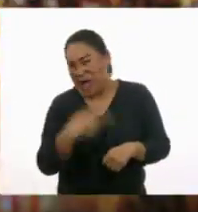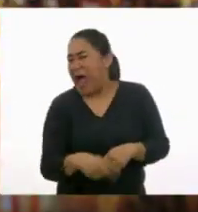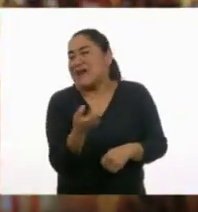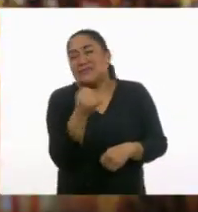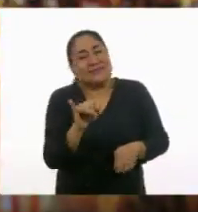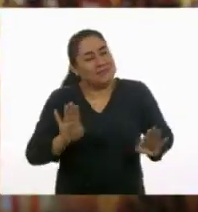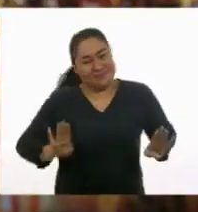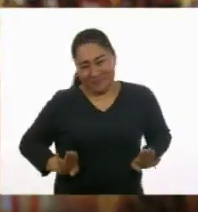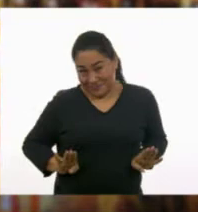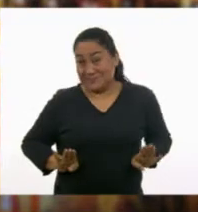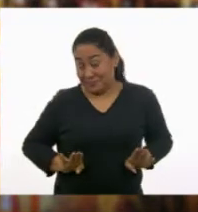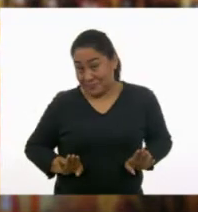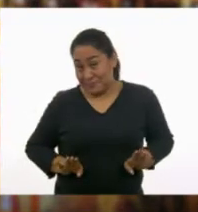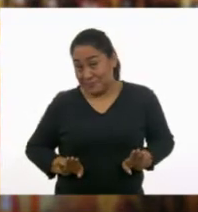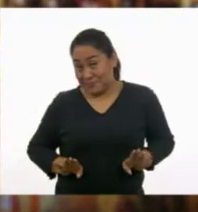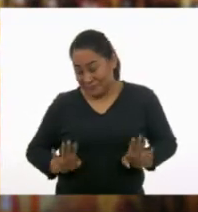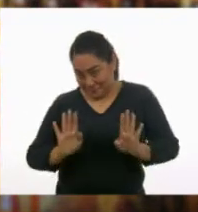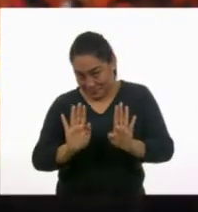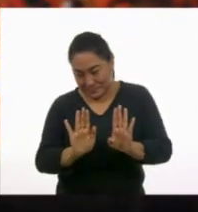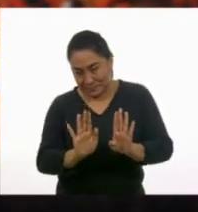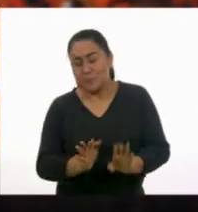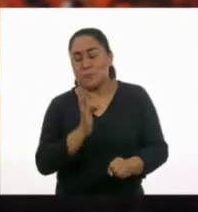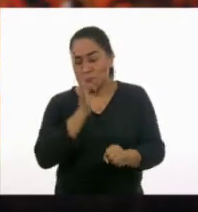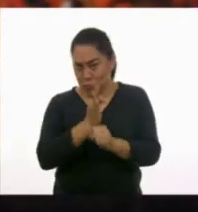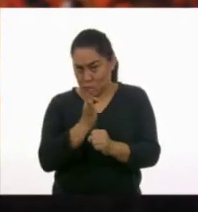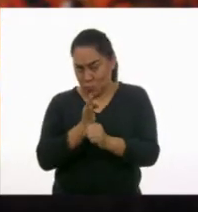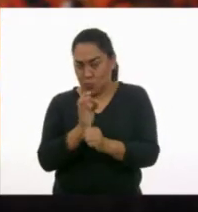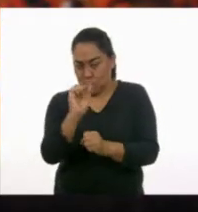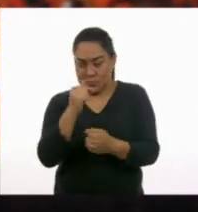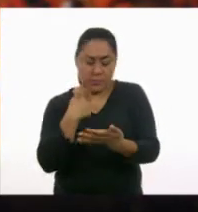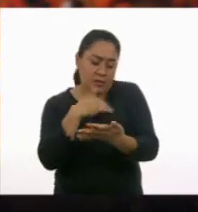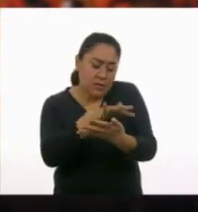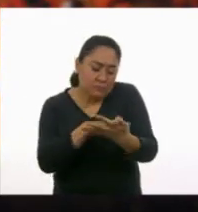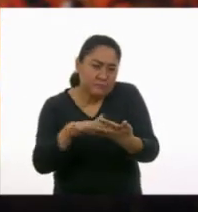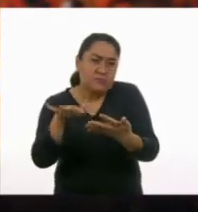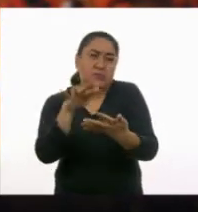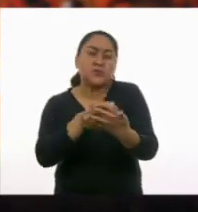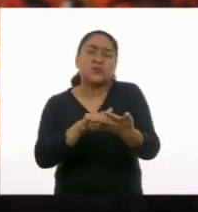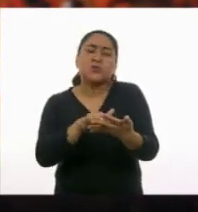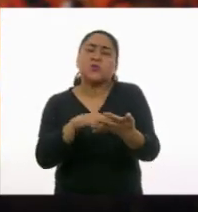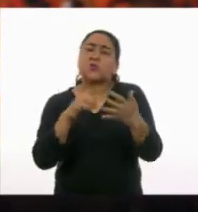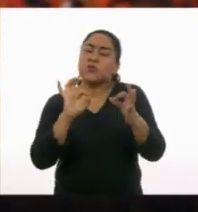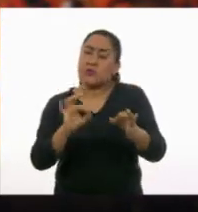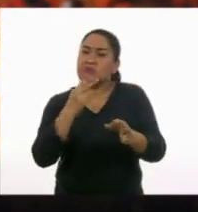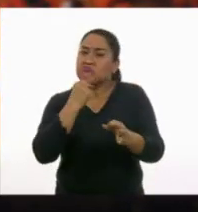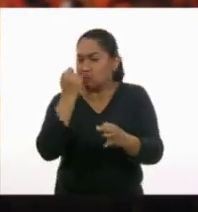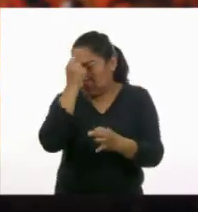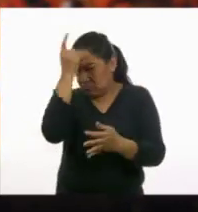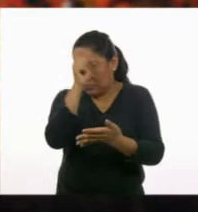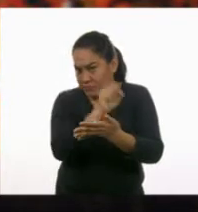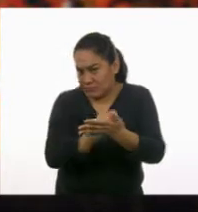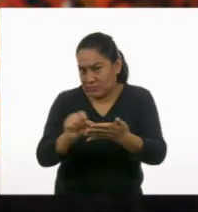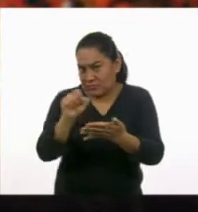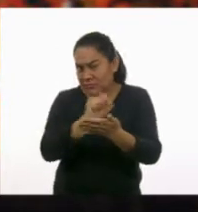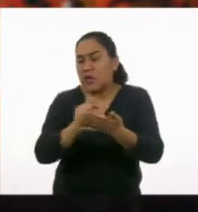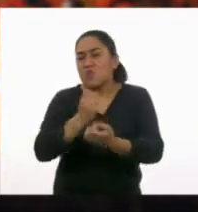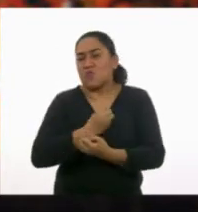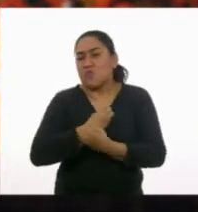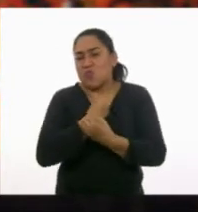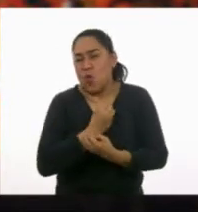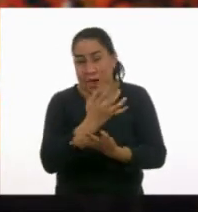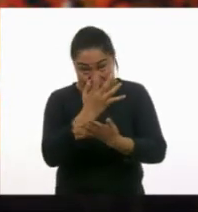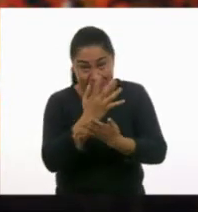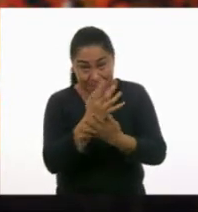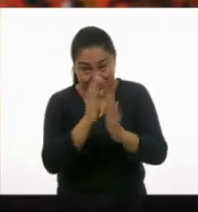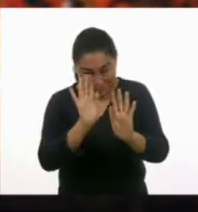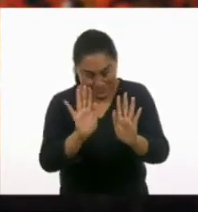Sí. Ahora me voy a permitir leerte de este maravilloso autor el siguiente poema. Muy